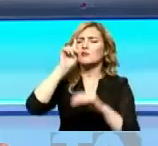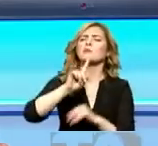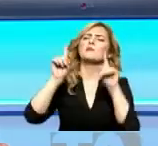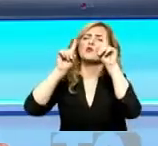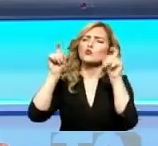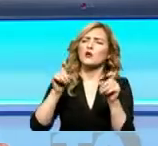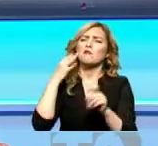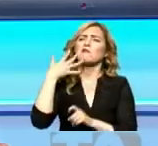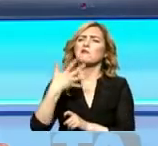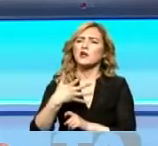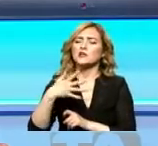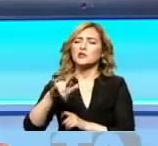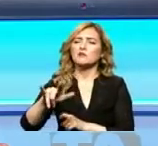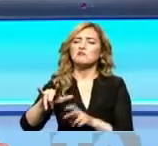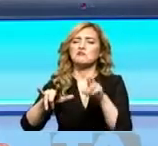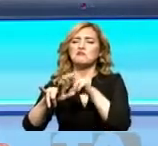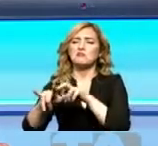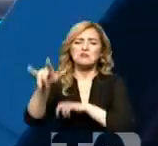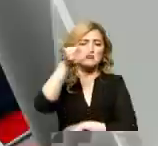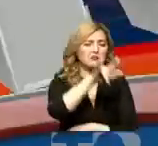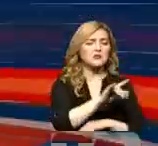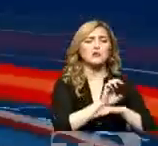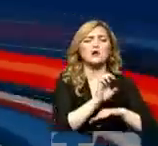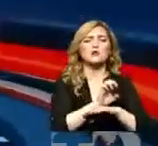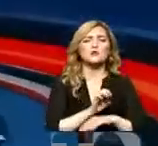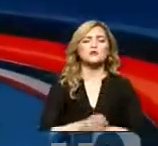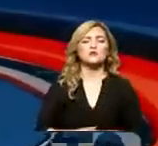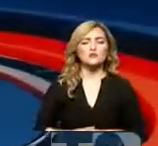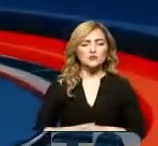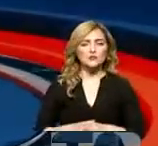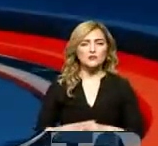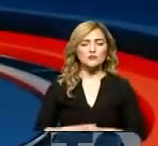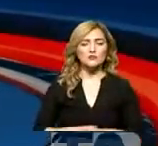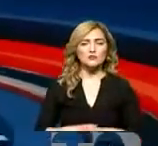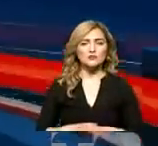fecha tentativa para su retorno. Te escuchamos.